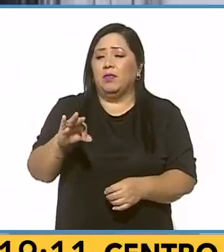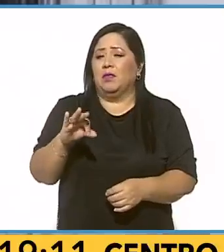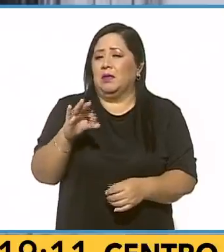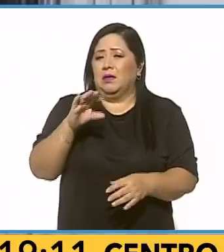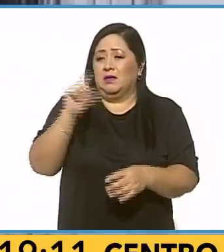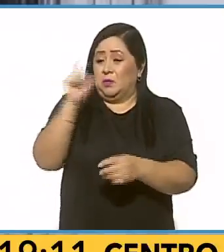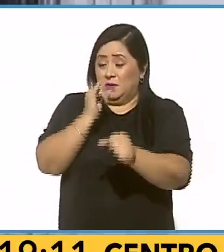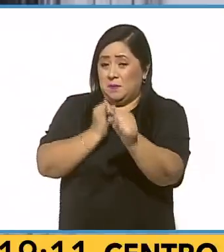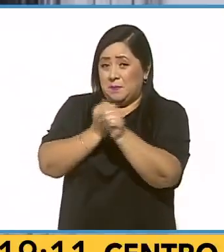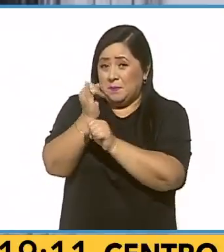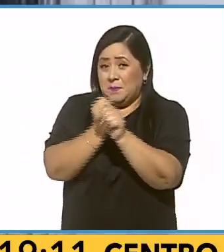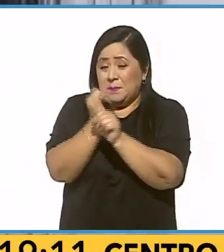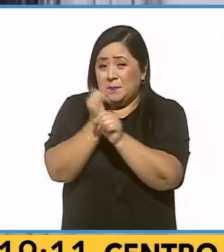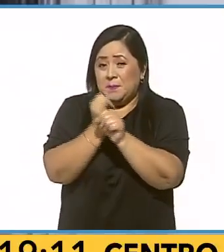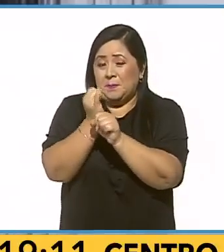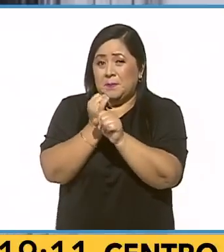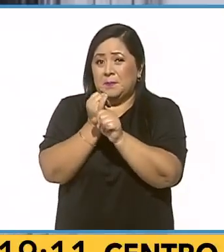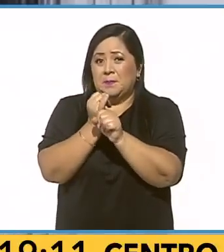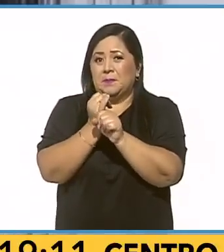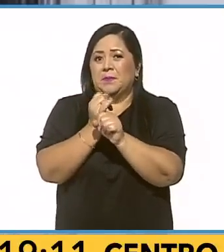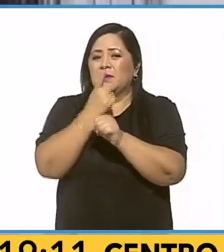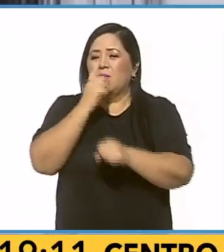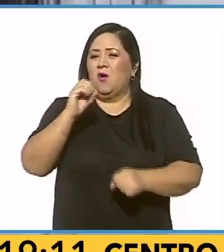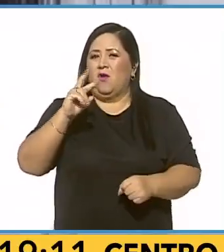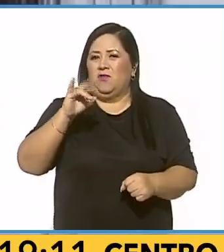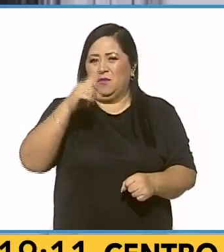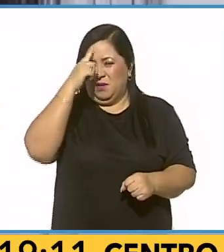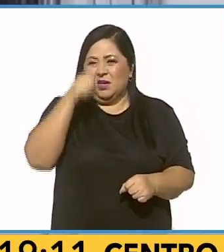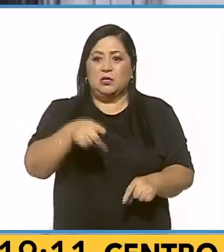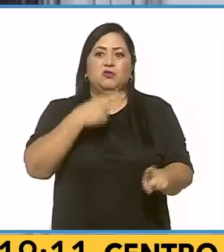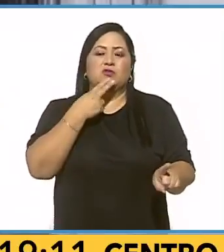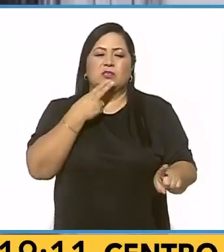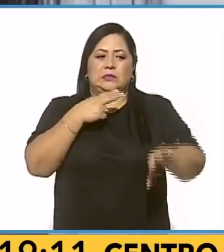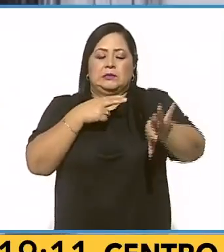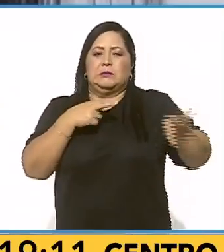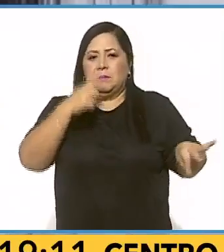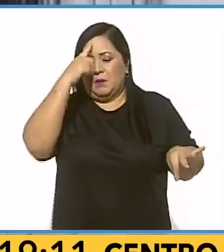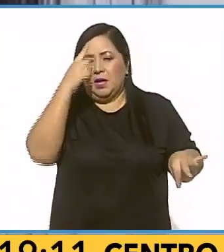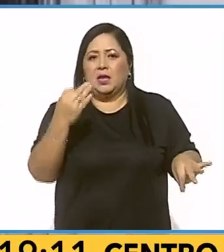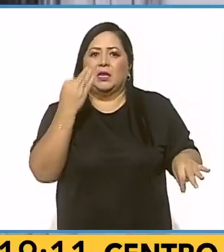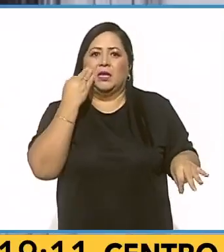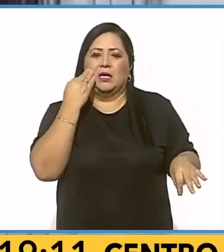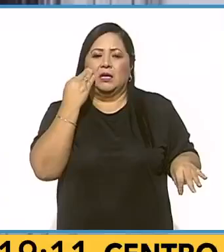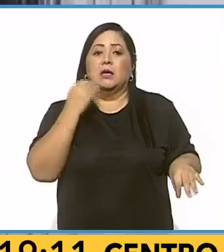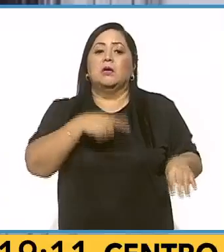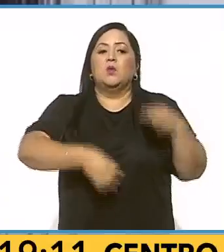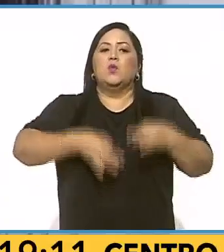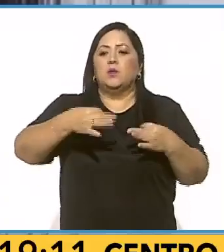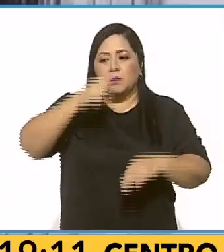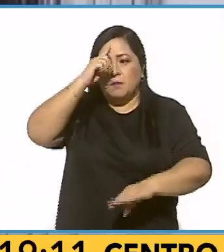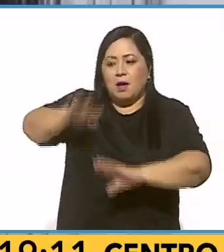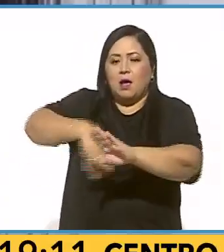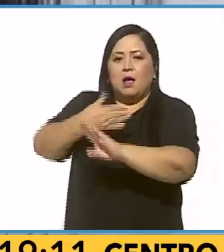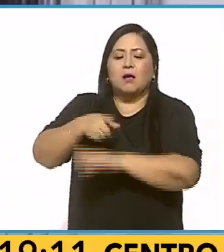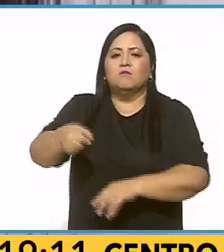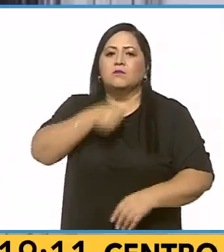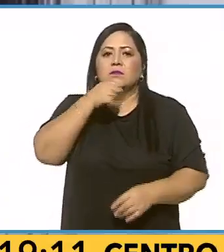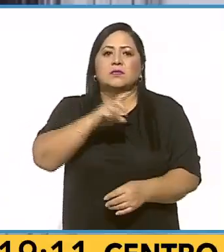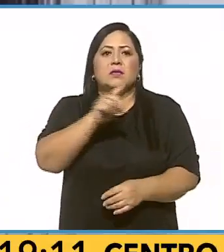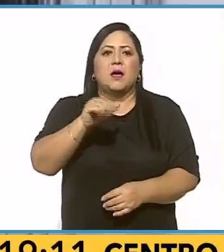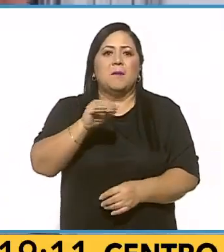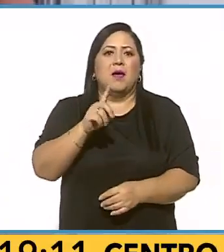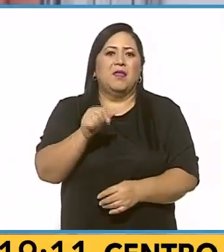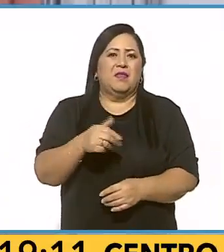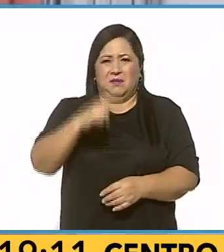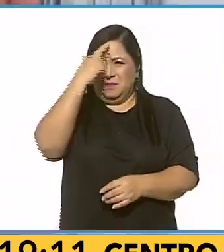las investigaciones en las cuales Ovidio va a funcionar como testigo, pues fuera un juicio contra el Mayo Zambada, porque ya lo vimos al